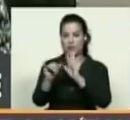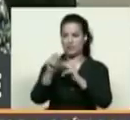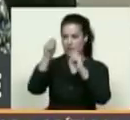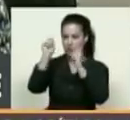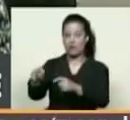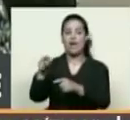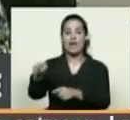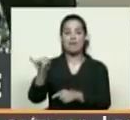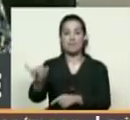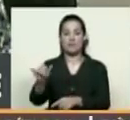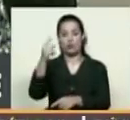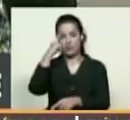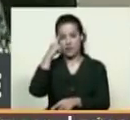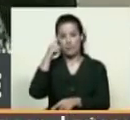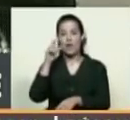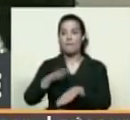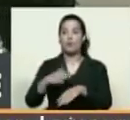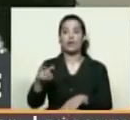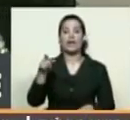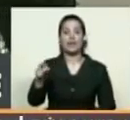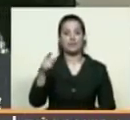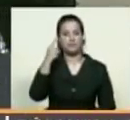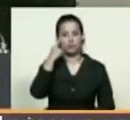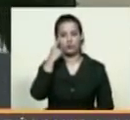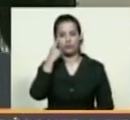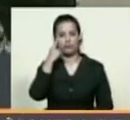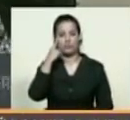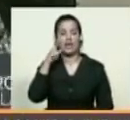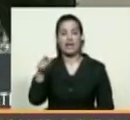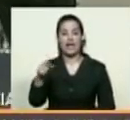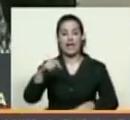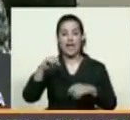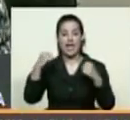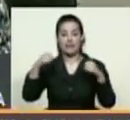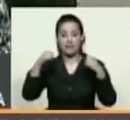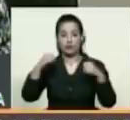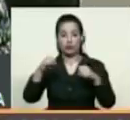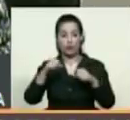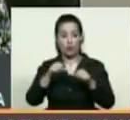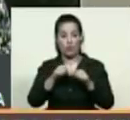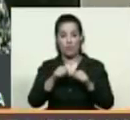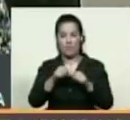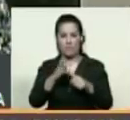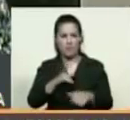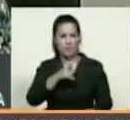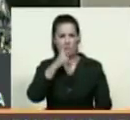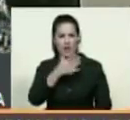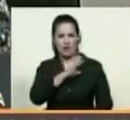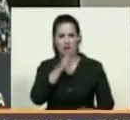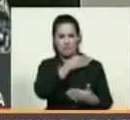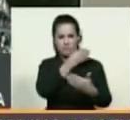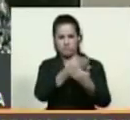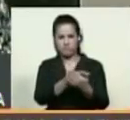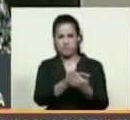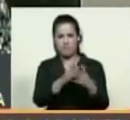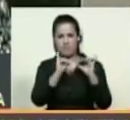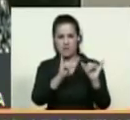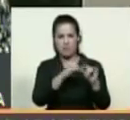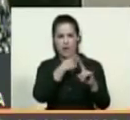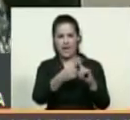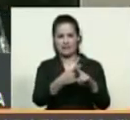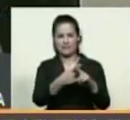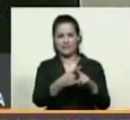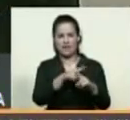su instalación. Porque sabíamos que el ejercicio perverso que se había hecho por parte de la ex titular